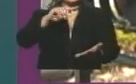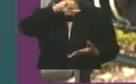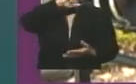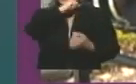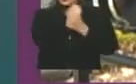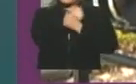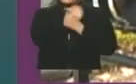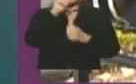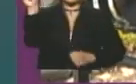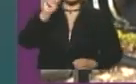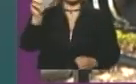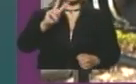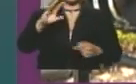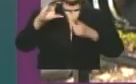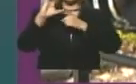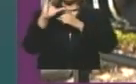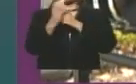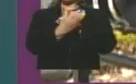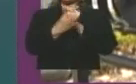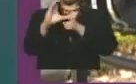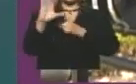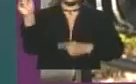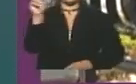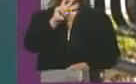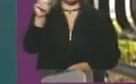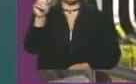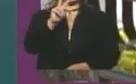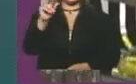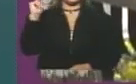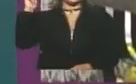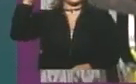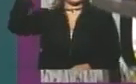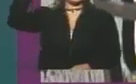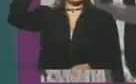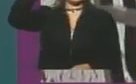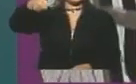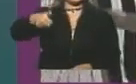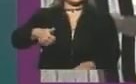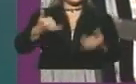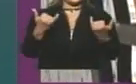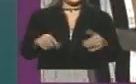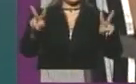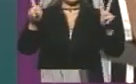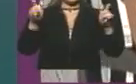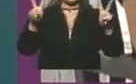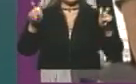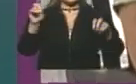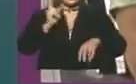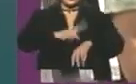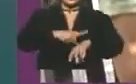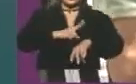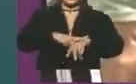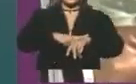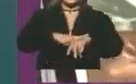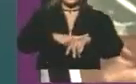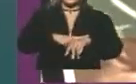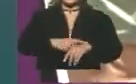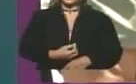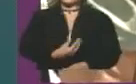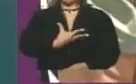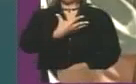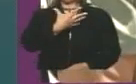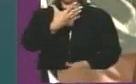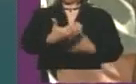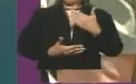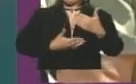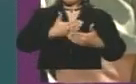amada Venezuela? Nuestra cultura venezolana a través del tiempo y sobre todo estos nuevos tiempos se ha enriquecido